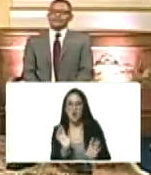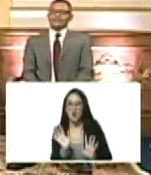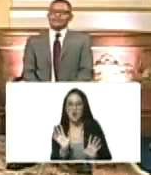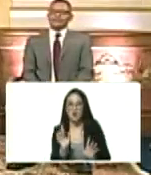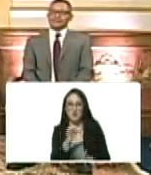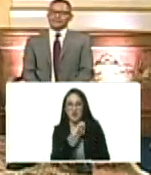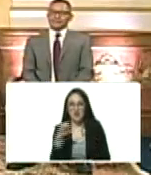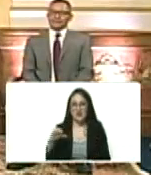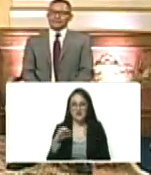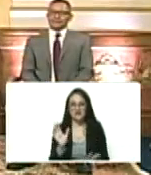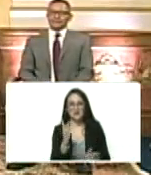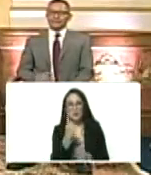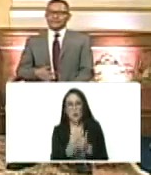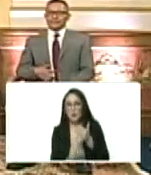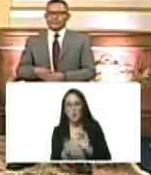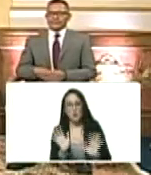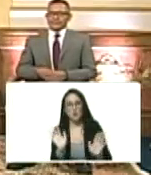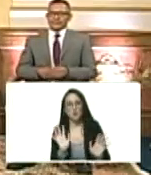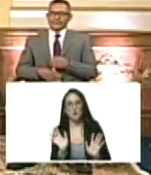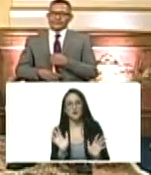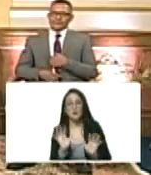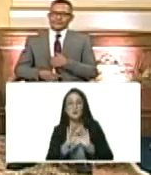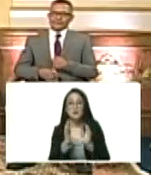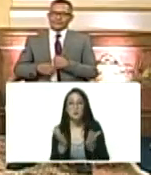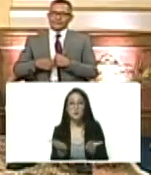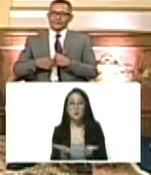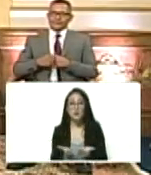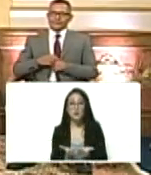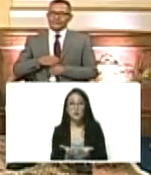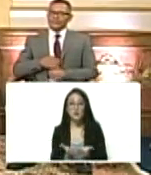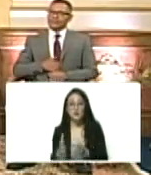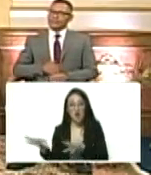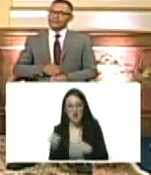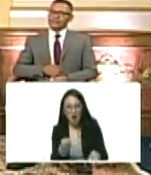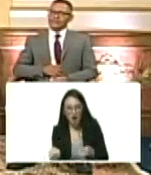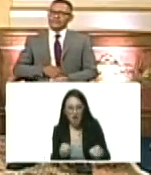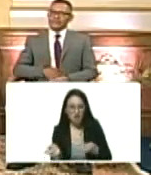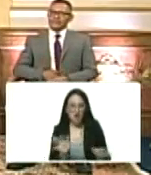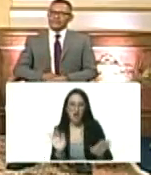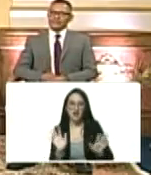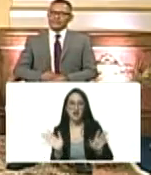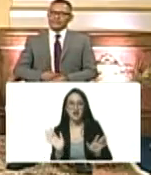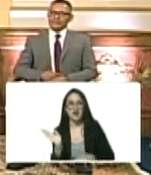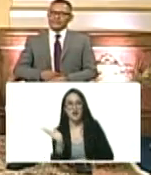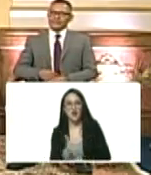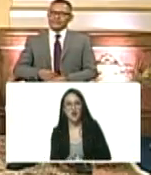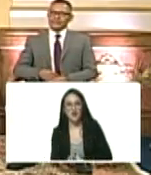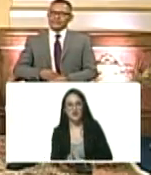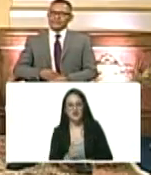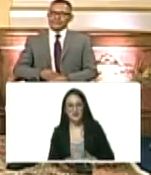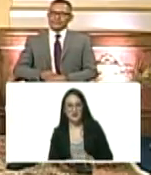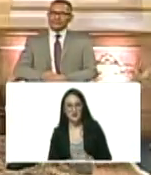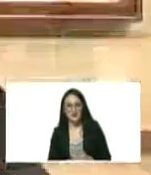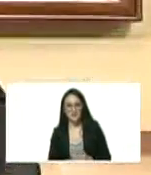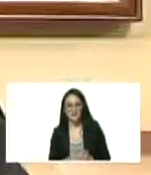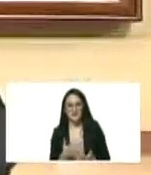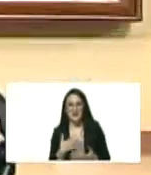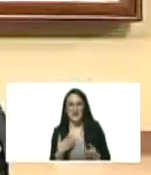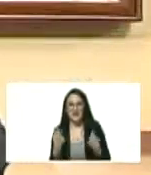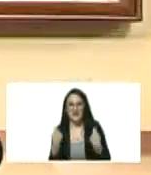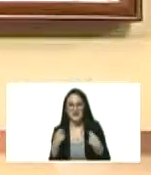uniimperial, un mundo de hegemones que dictan sus órdenes y pretenden tratar